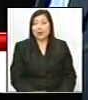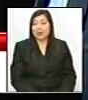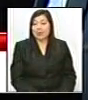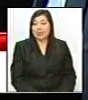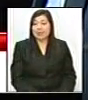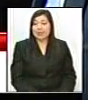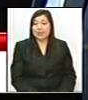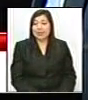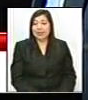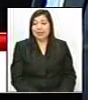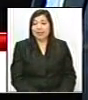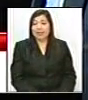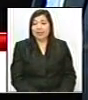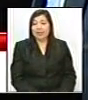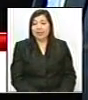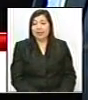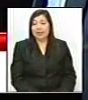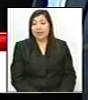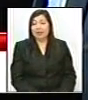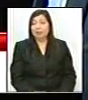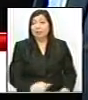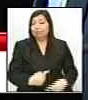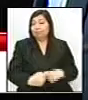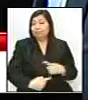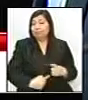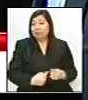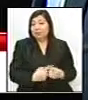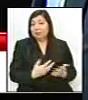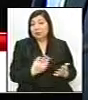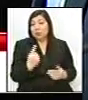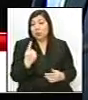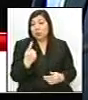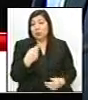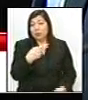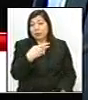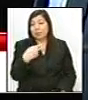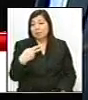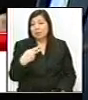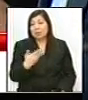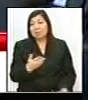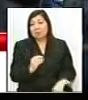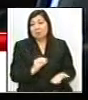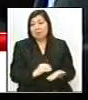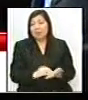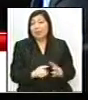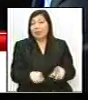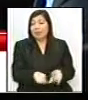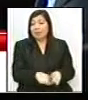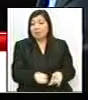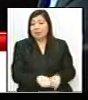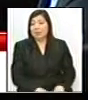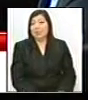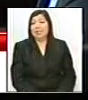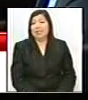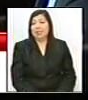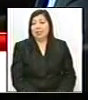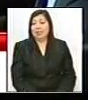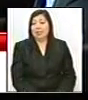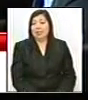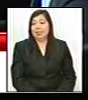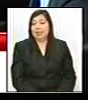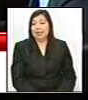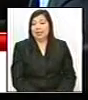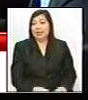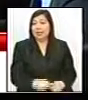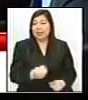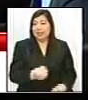¿No? Y próximamente, espero que una o dos semanas más, la ley también de zona económica